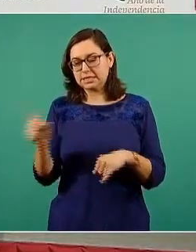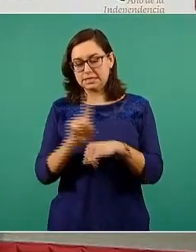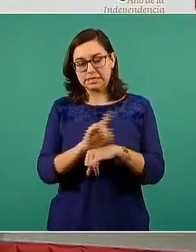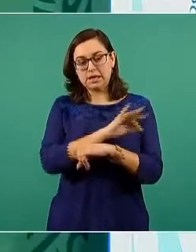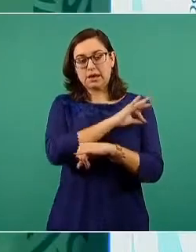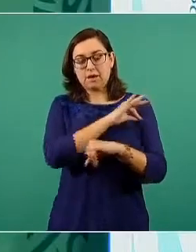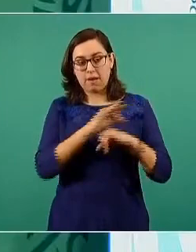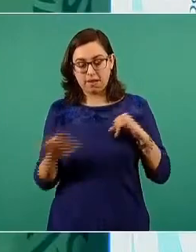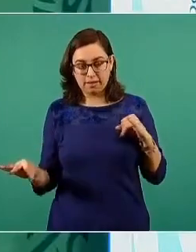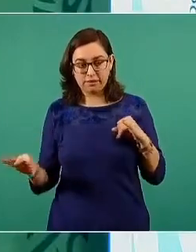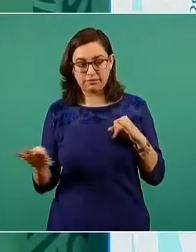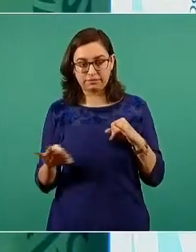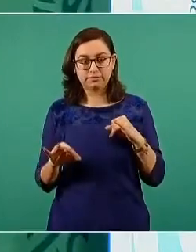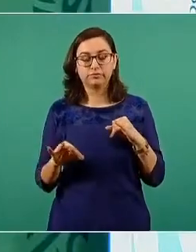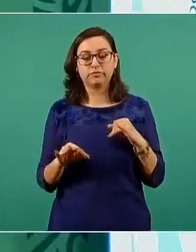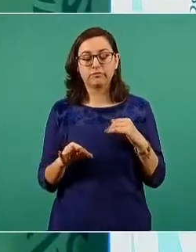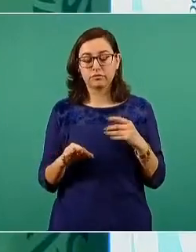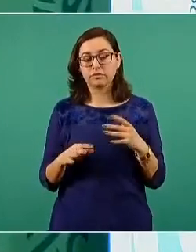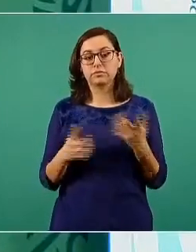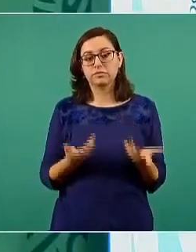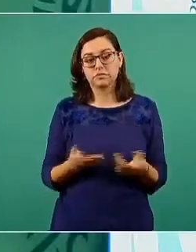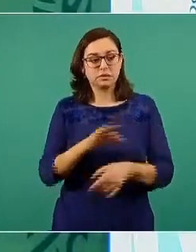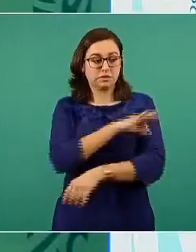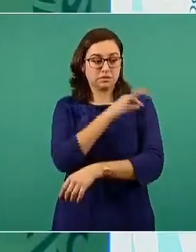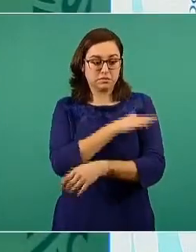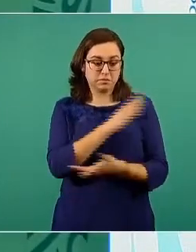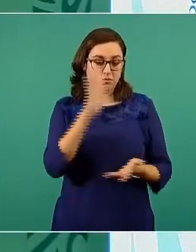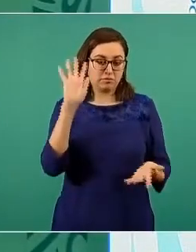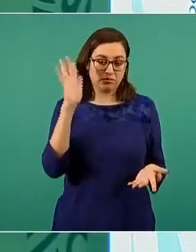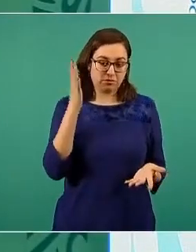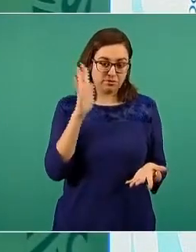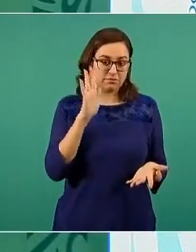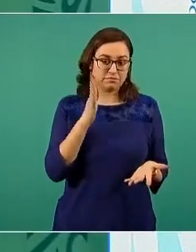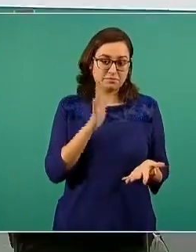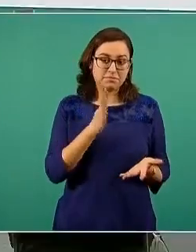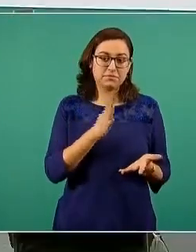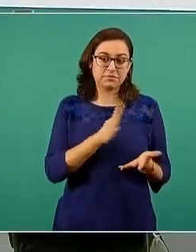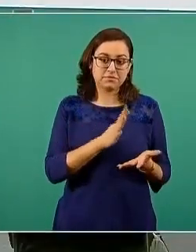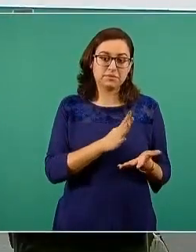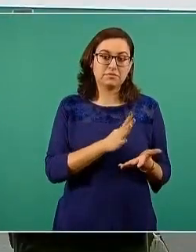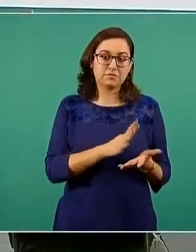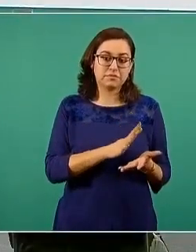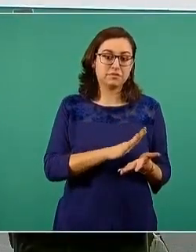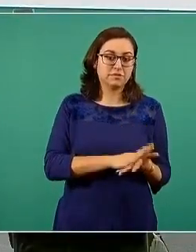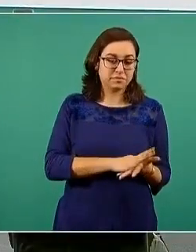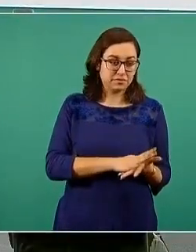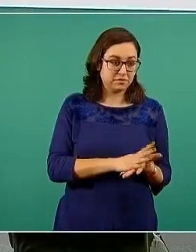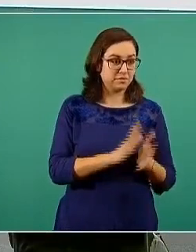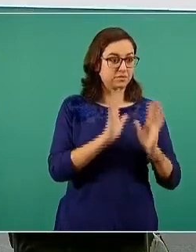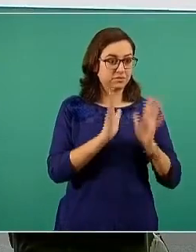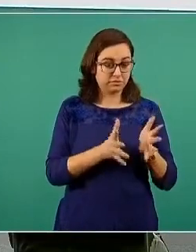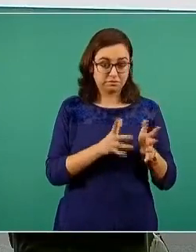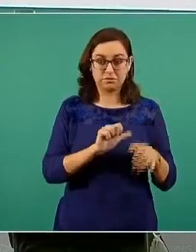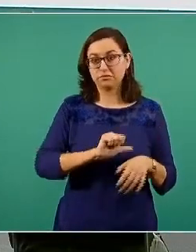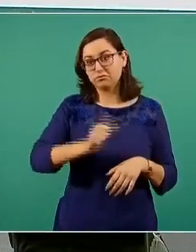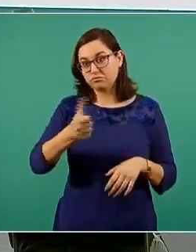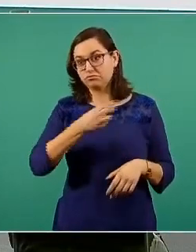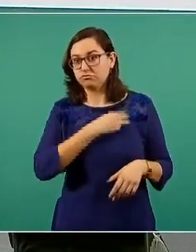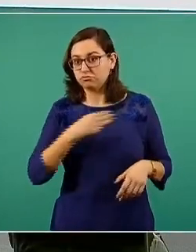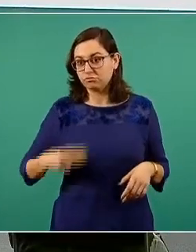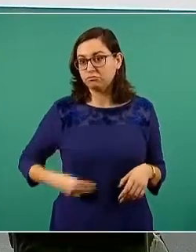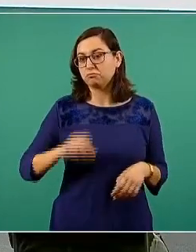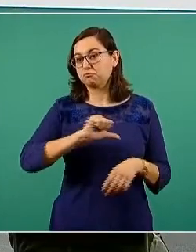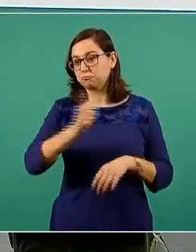suerte que se va completando la meta de vacunación y nos movilizamos a otros municipios o a otras entidades